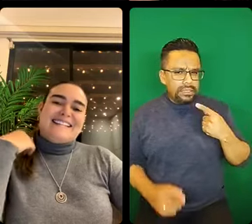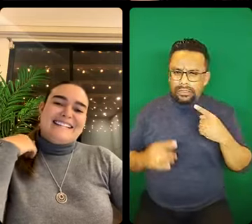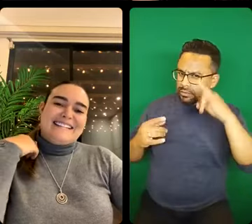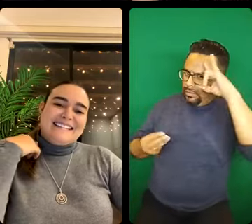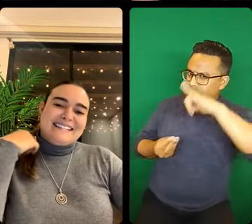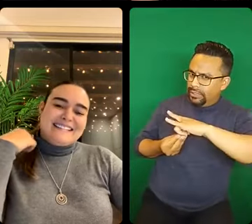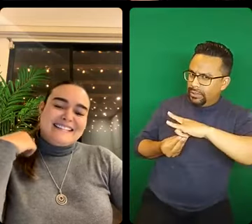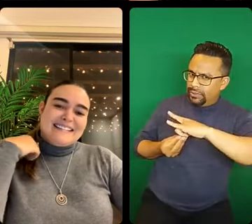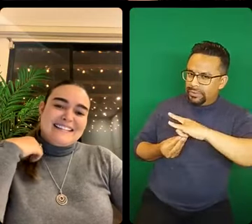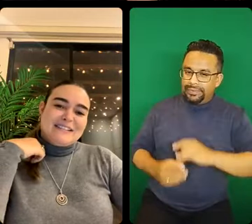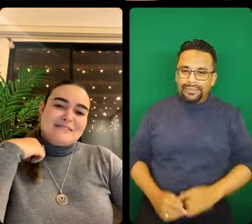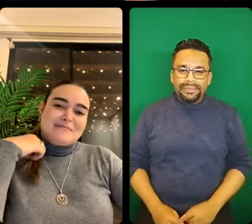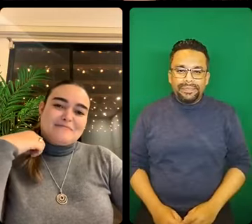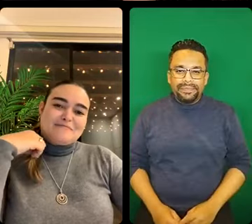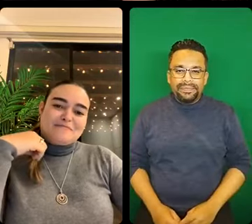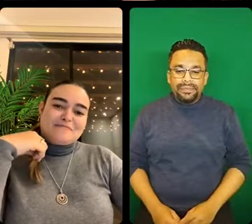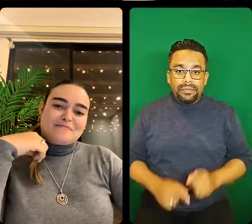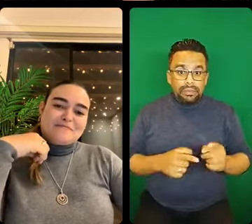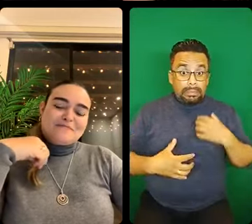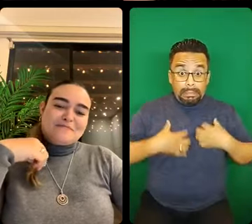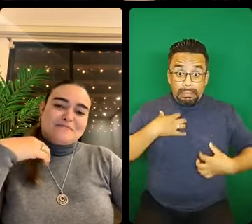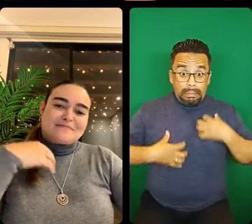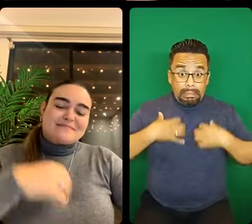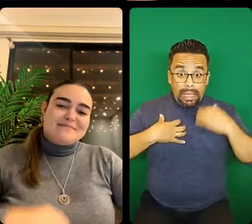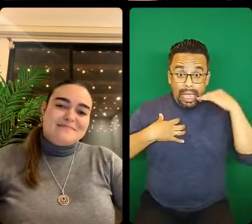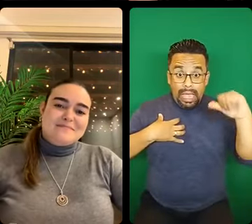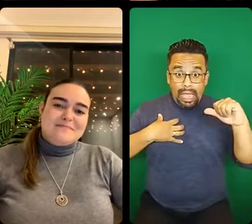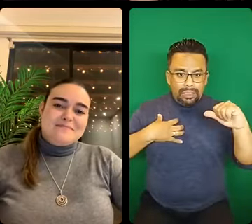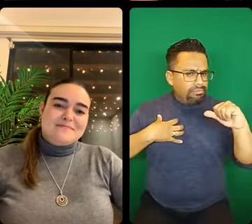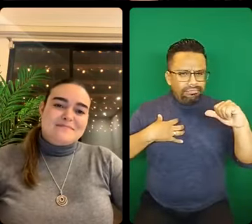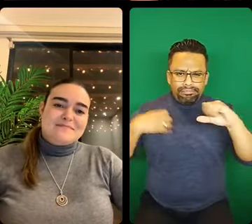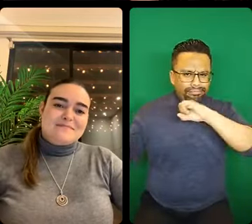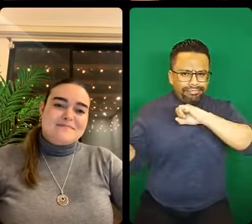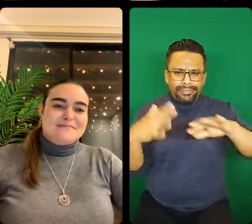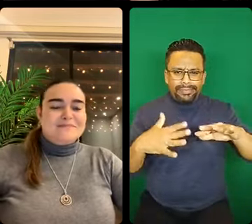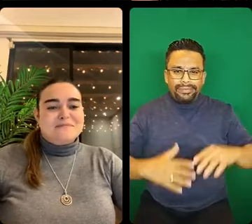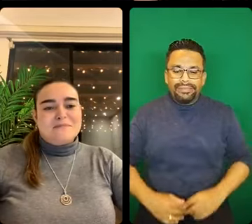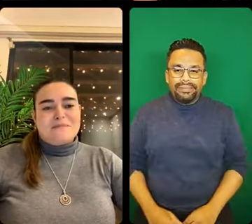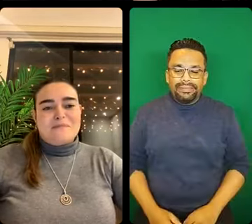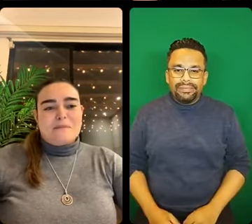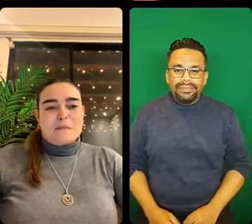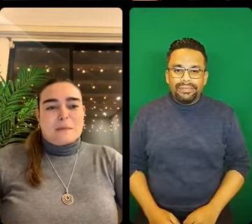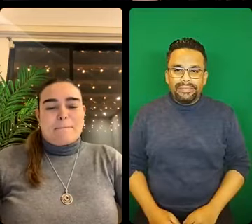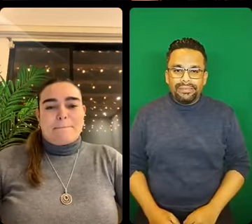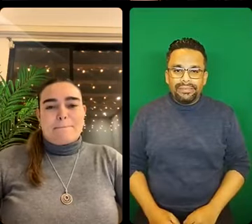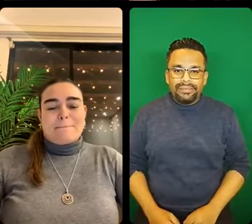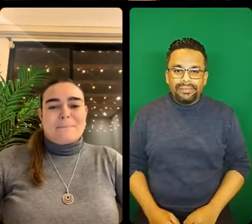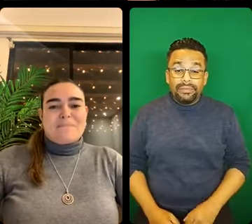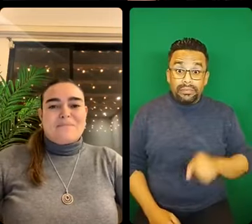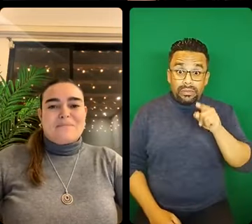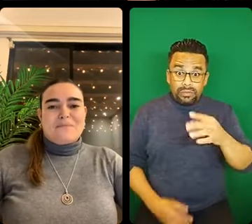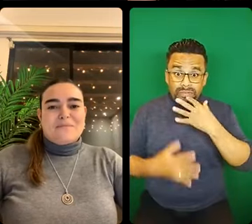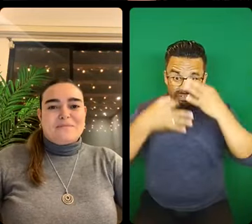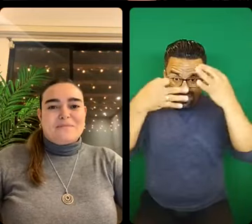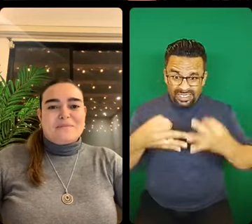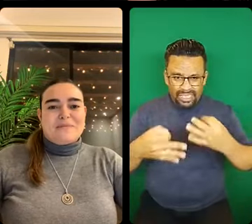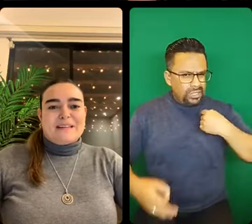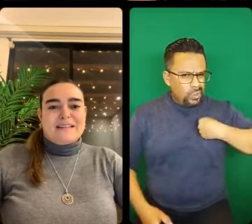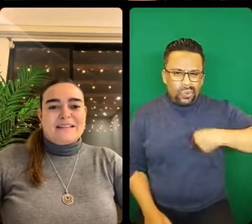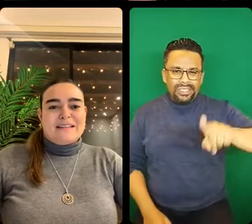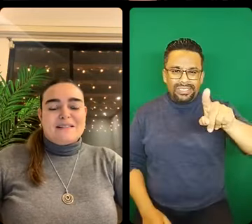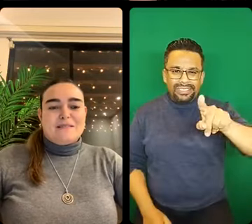Incapié, Mujer Sin Temor, Natalia Stephanie Fiesco Ramos, No Eres Real, Santiago